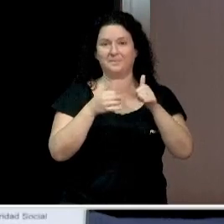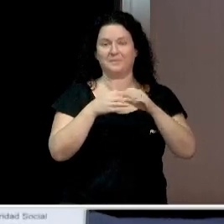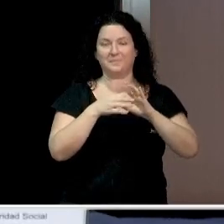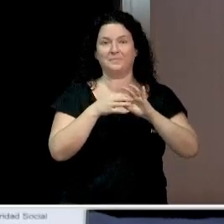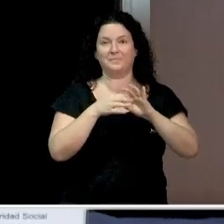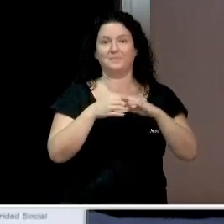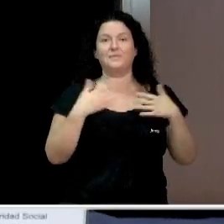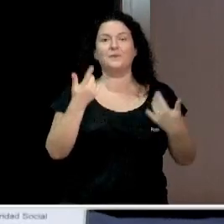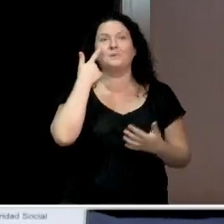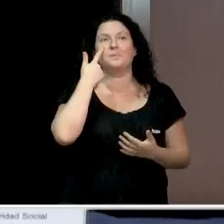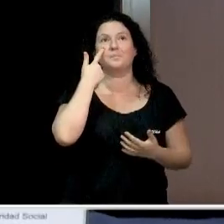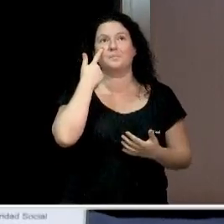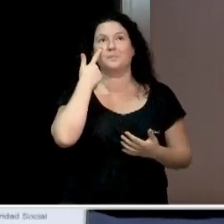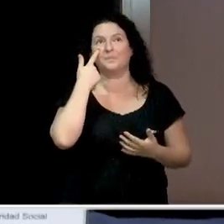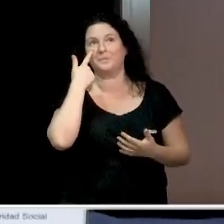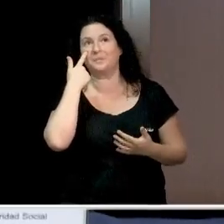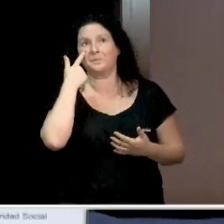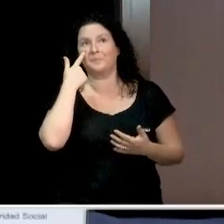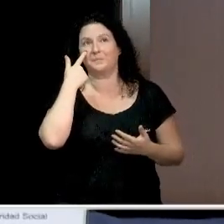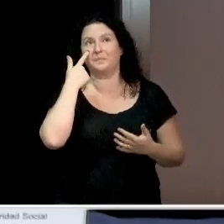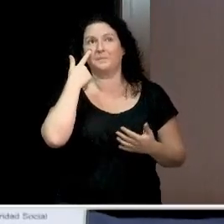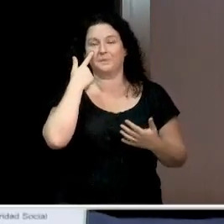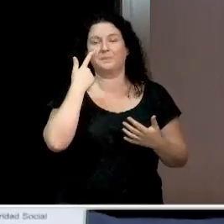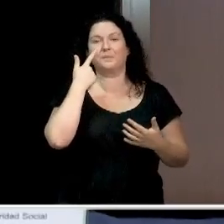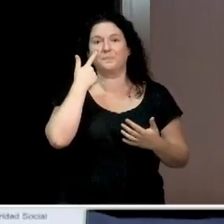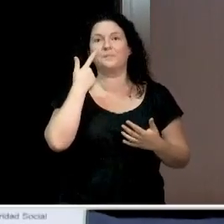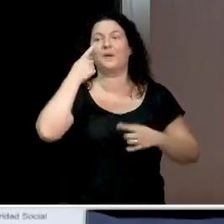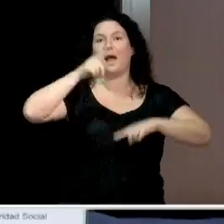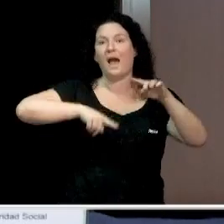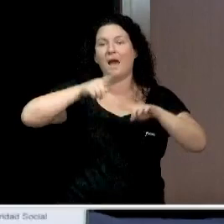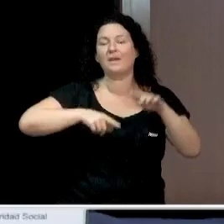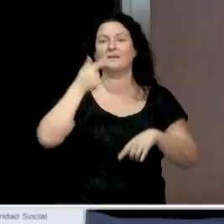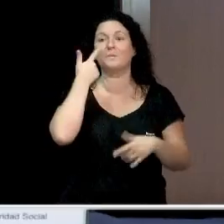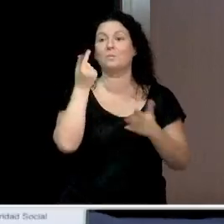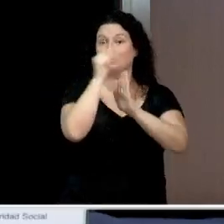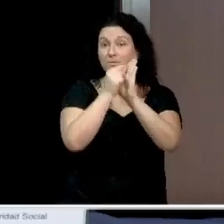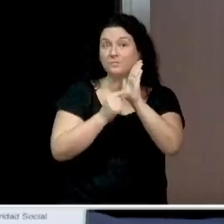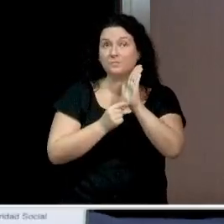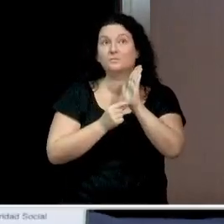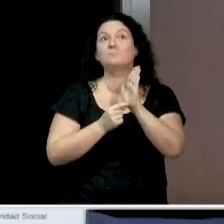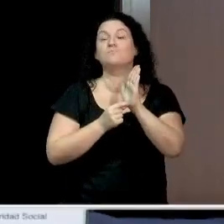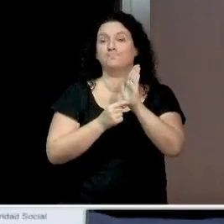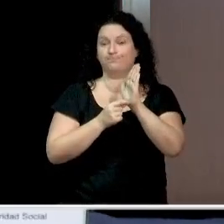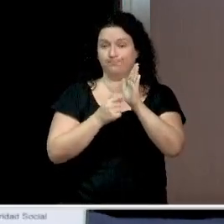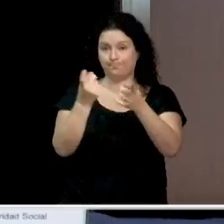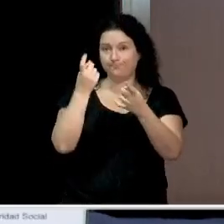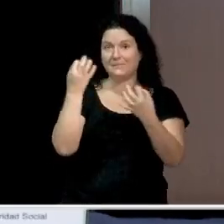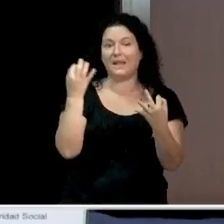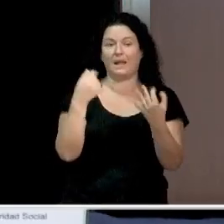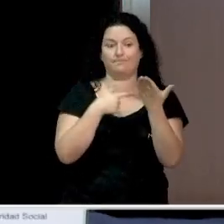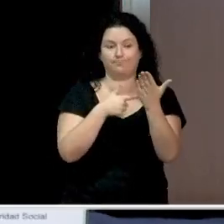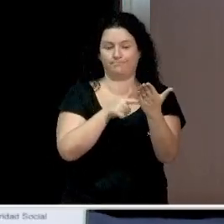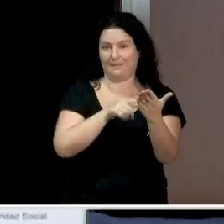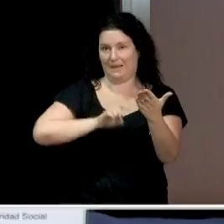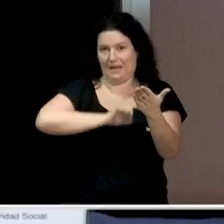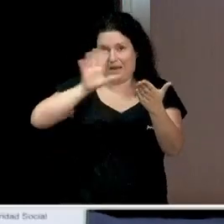Entre esos factores específicos encontramos una serie de condicionantes a menudo disuasorios que la doctrina ha calificado muy visualmente